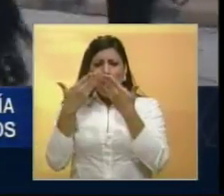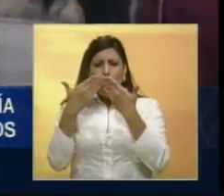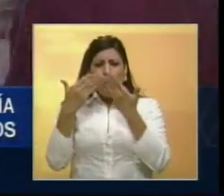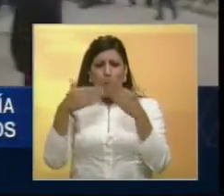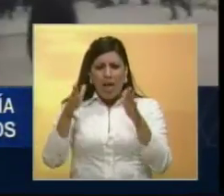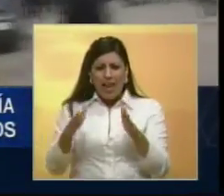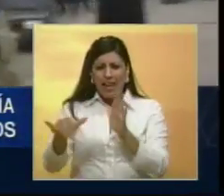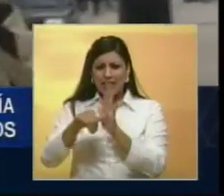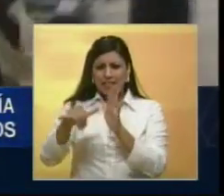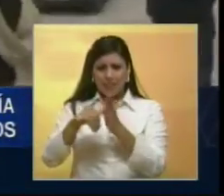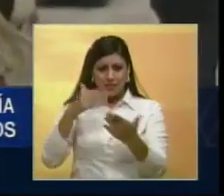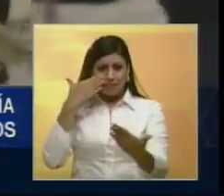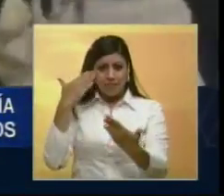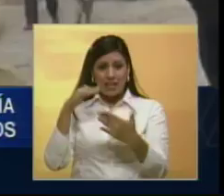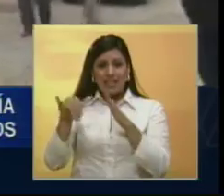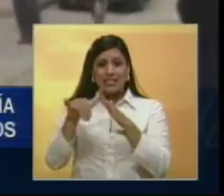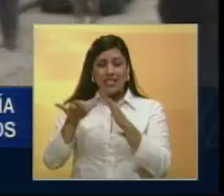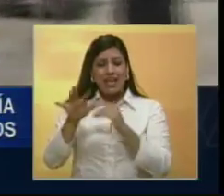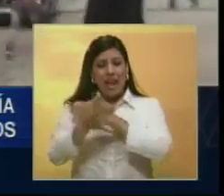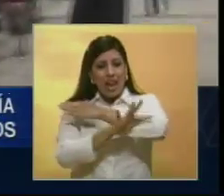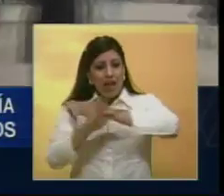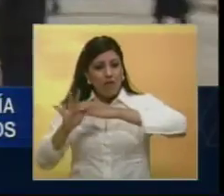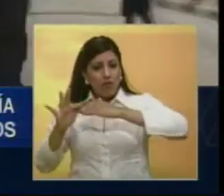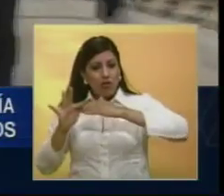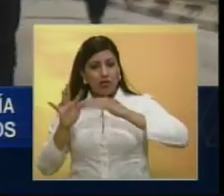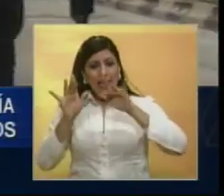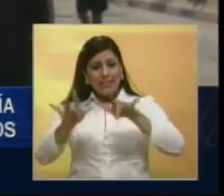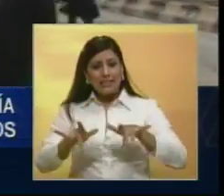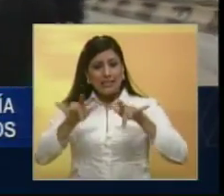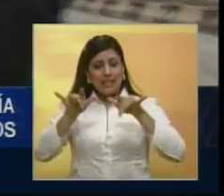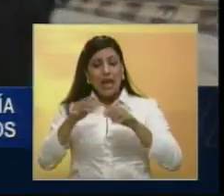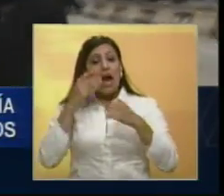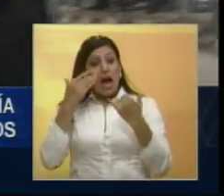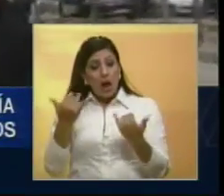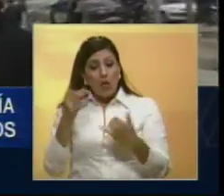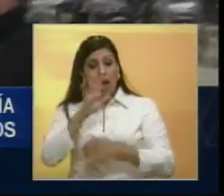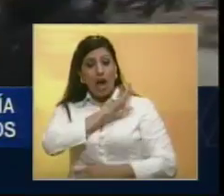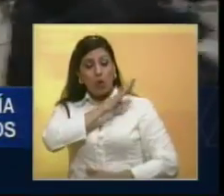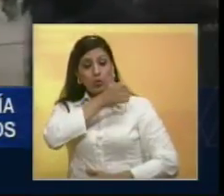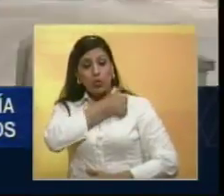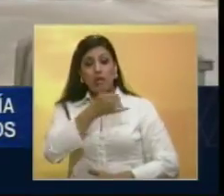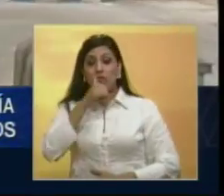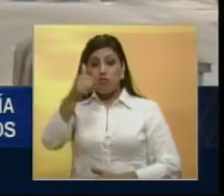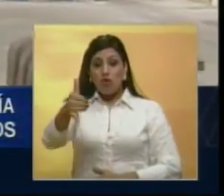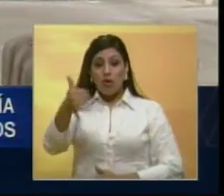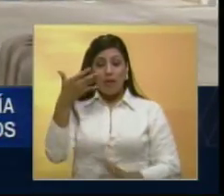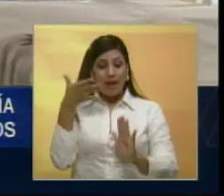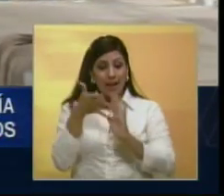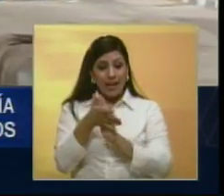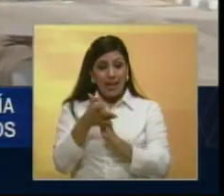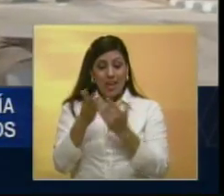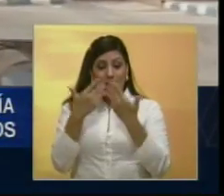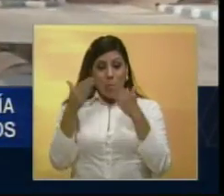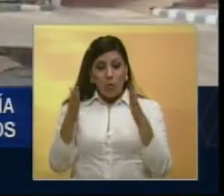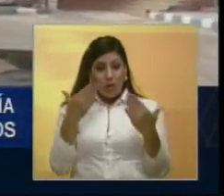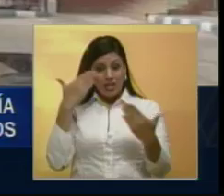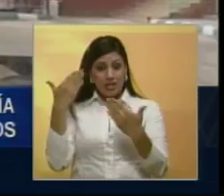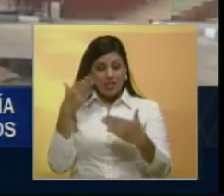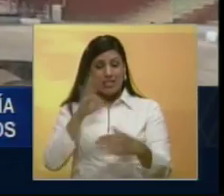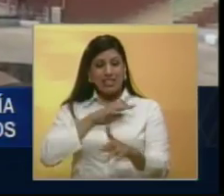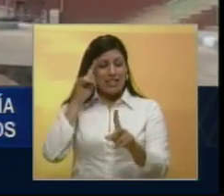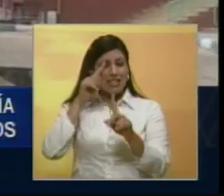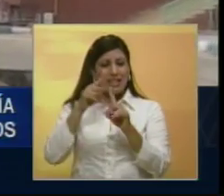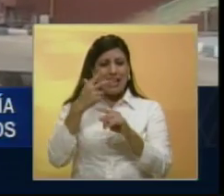de la ciudad de Kilis, cerca de la frontera con Siria. Las autoridades locales informaron que el recinto educativo fue objeto de